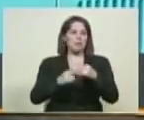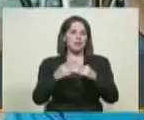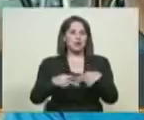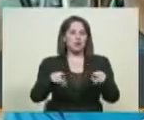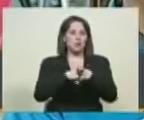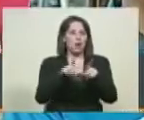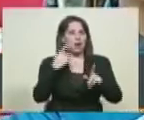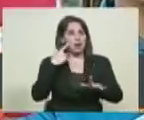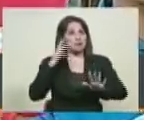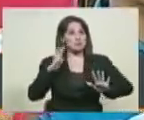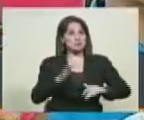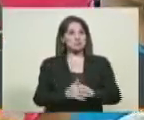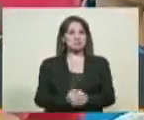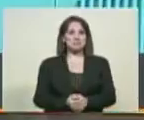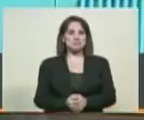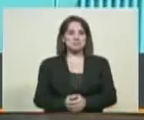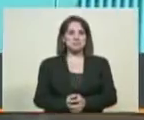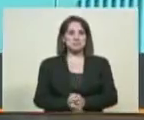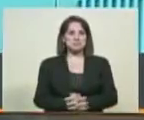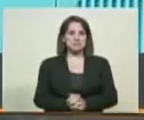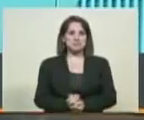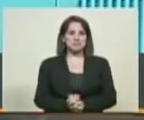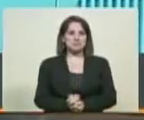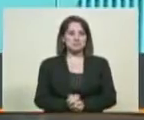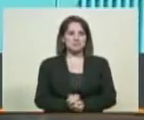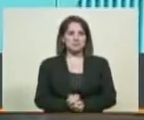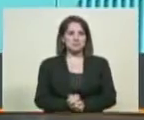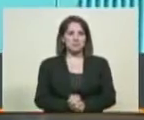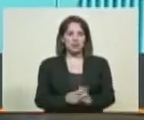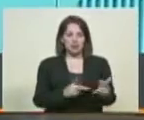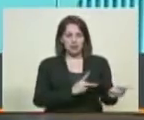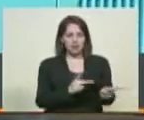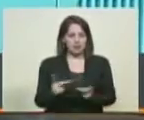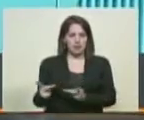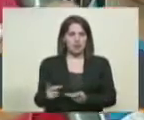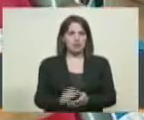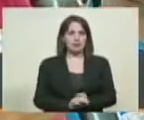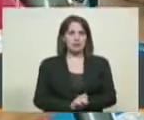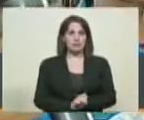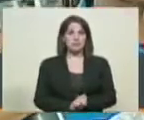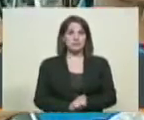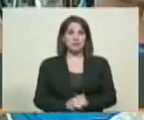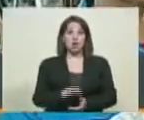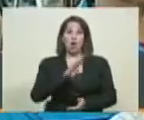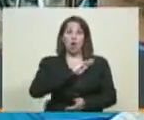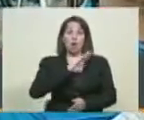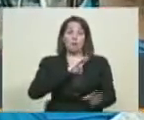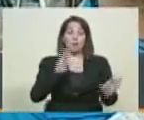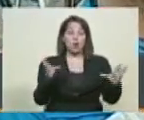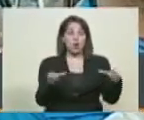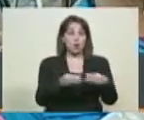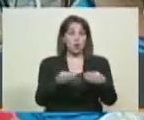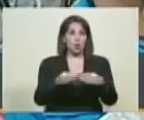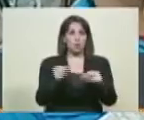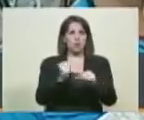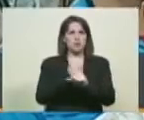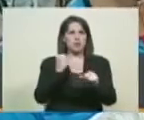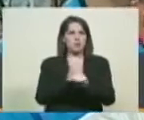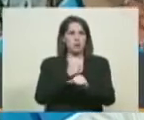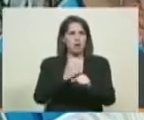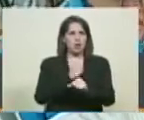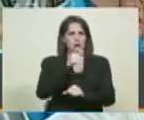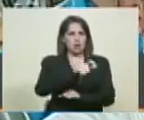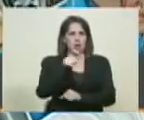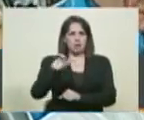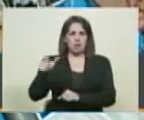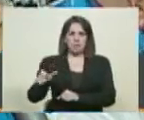O causalidad. O causalidad. Robert Yanes, adelante, compañero. Bueno, yo pertenezco a un equipo de trabajo o de trabajadores en